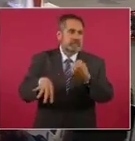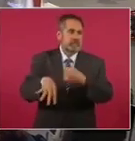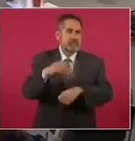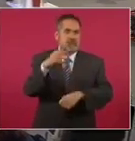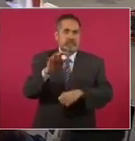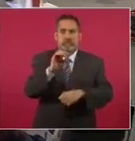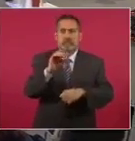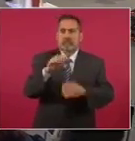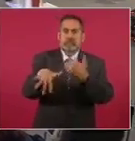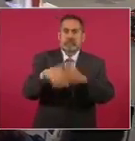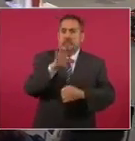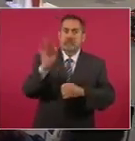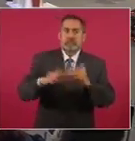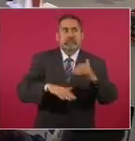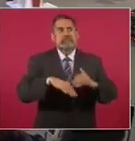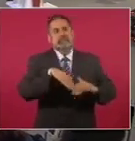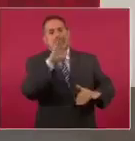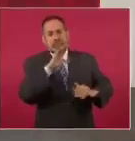14 o 15%.